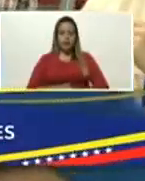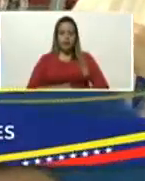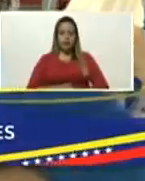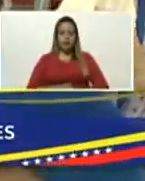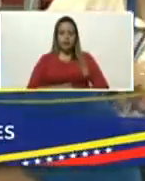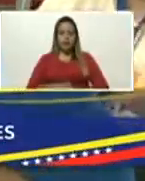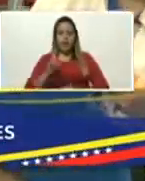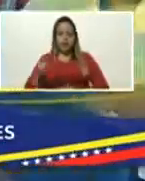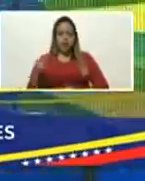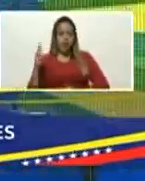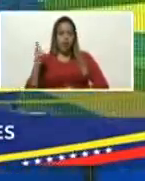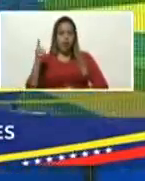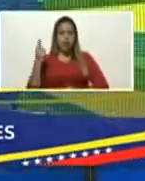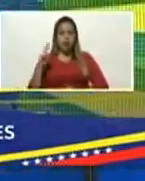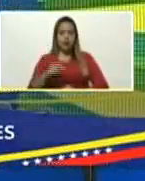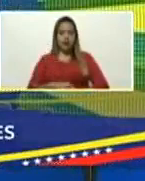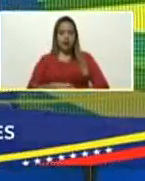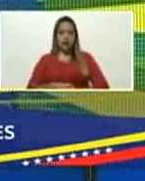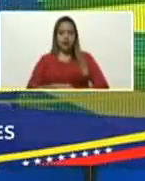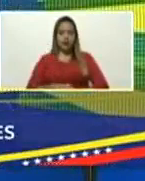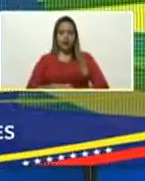del Uruguay,